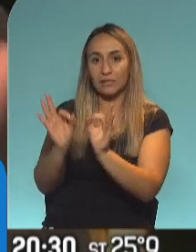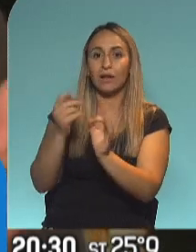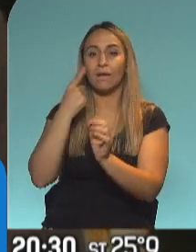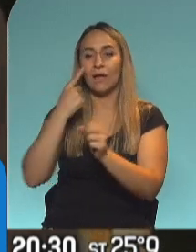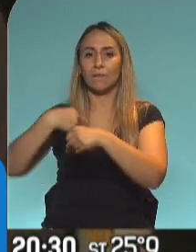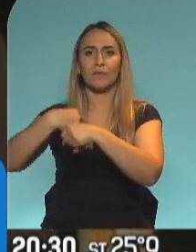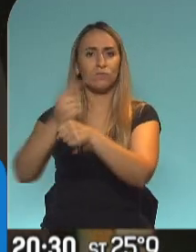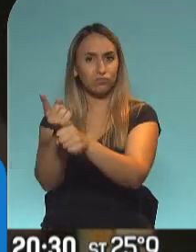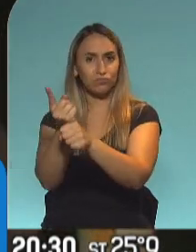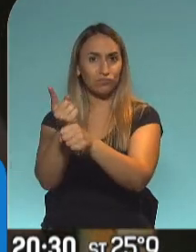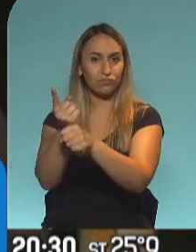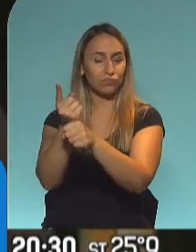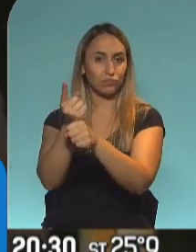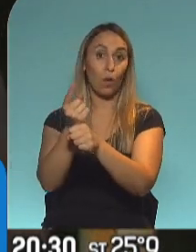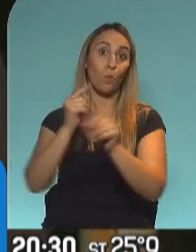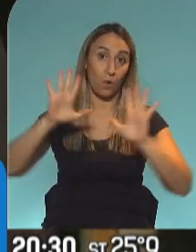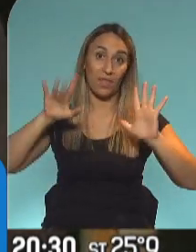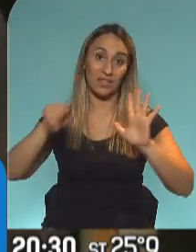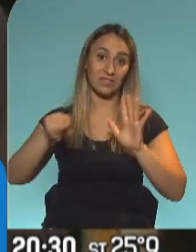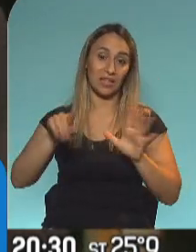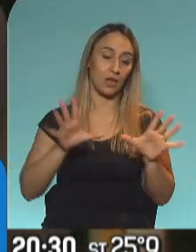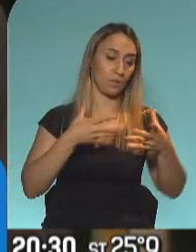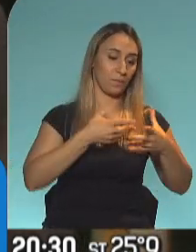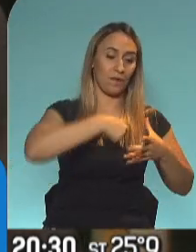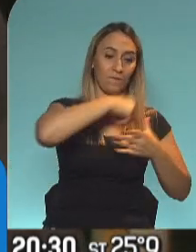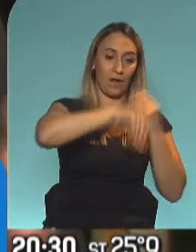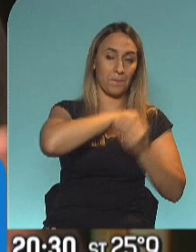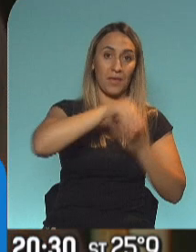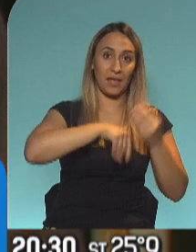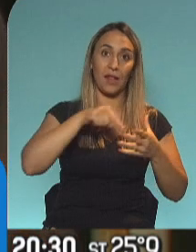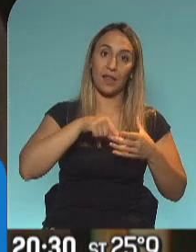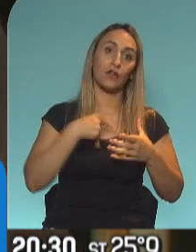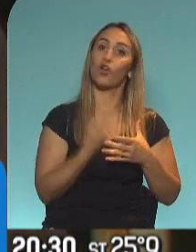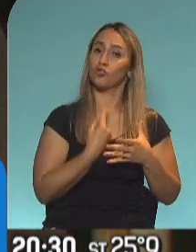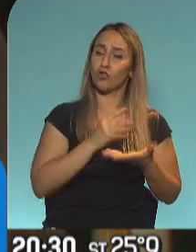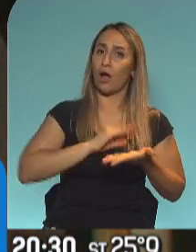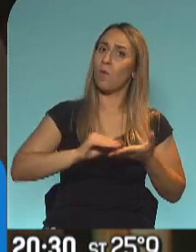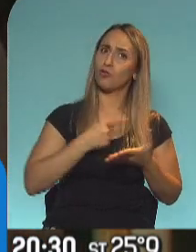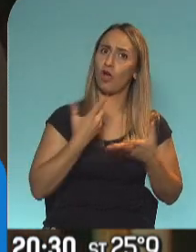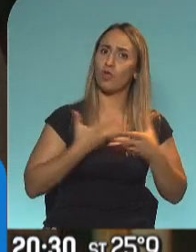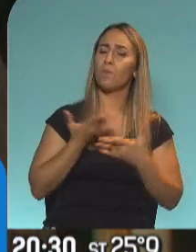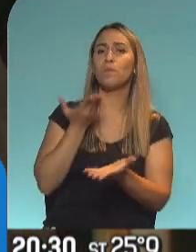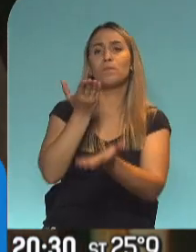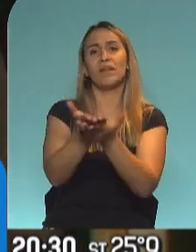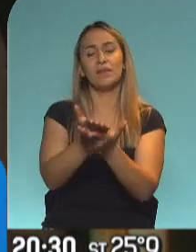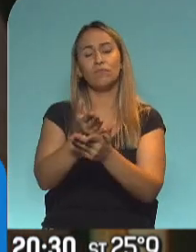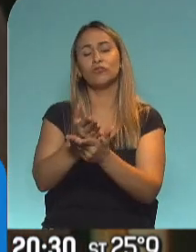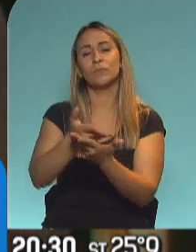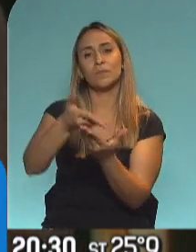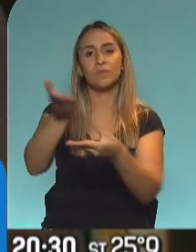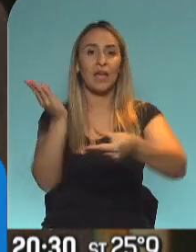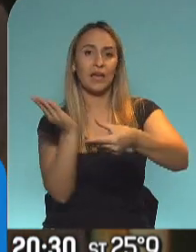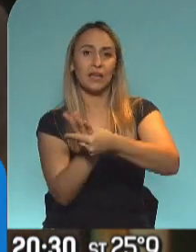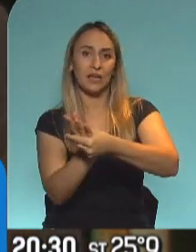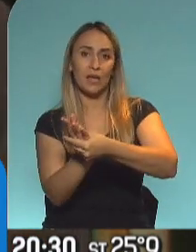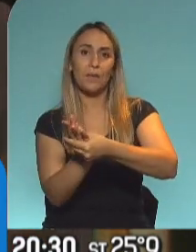circulación alta, puede llevar a esta parte querellante a que solicitemos al juzgado un cambio de calificación, y en ese